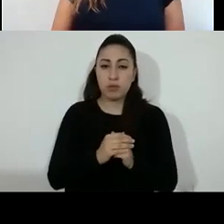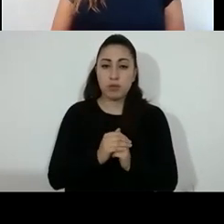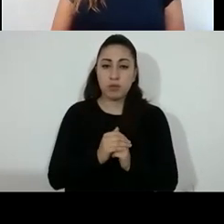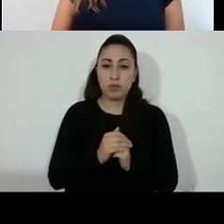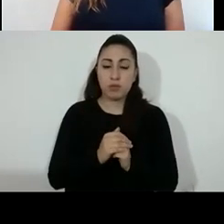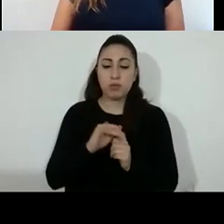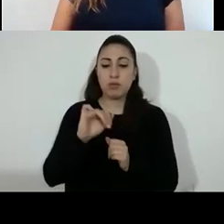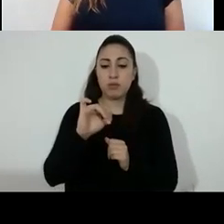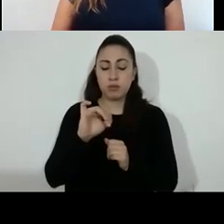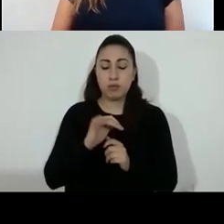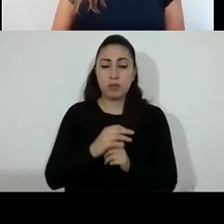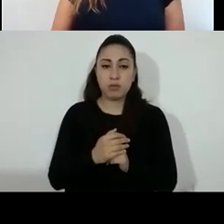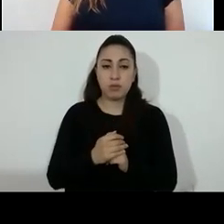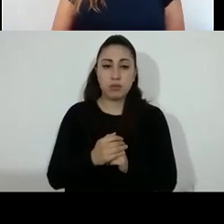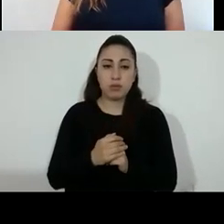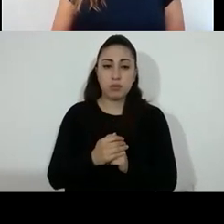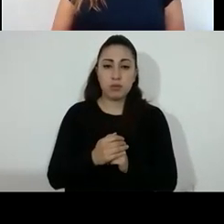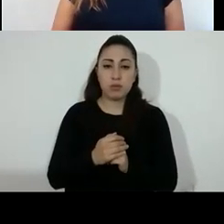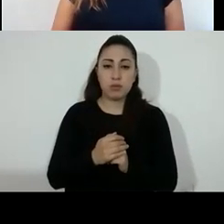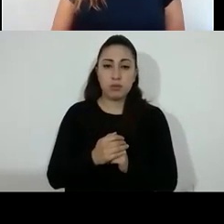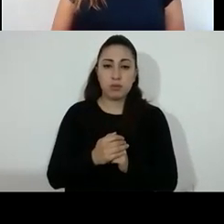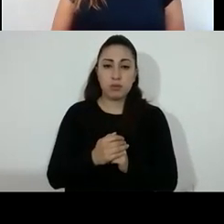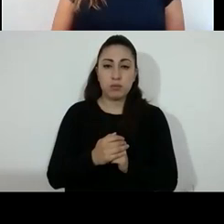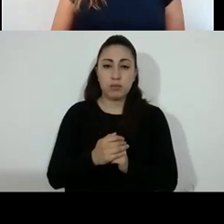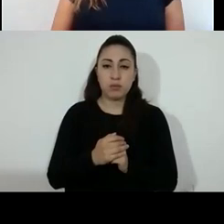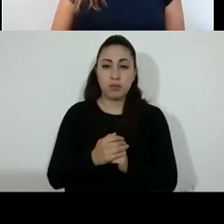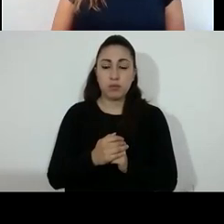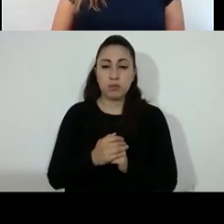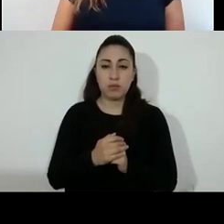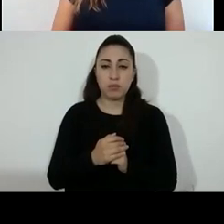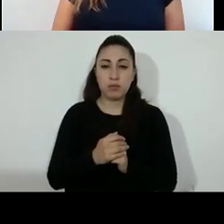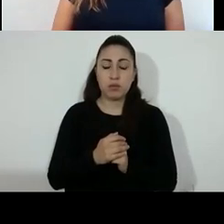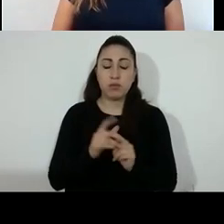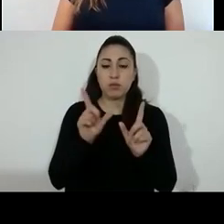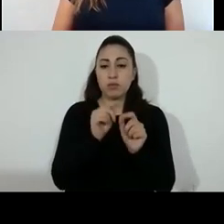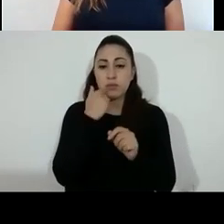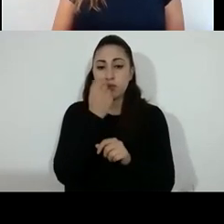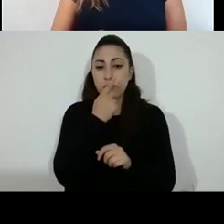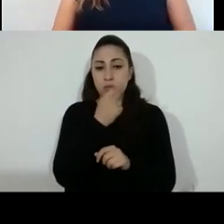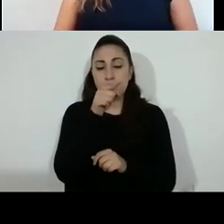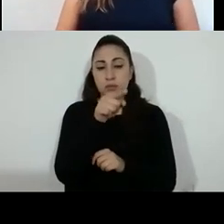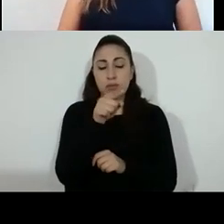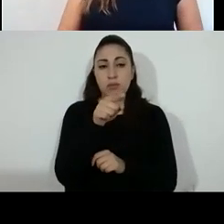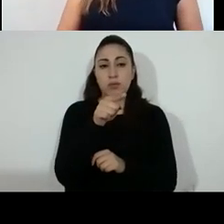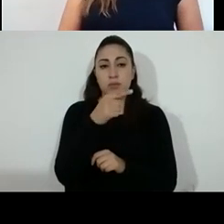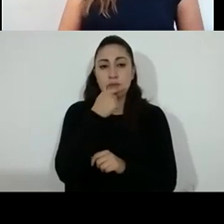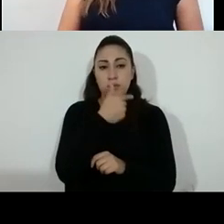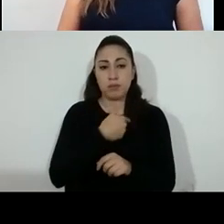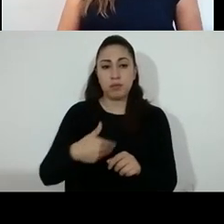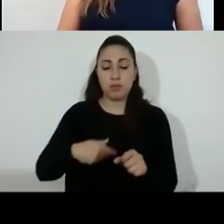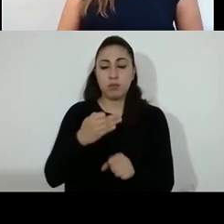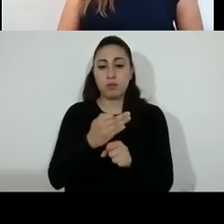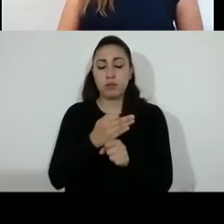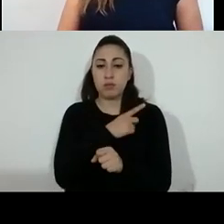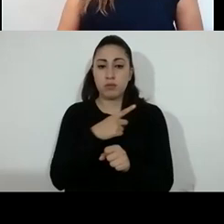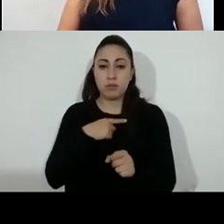Sí, presidente, nada más valdría aquí la pena hacer la aclaración que usted debería preguntar a las y los